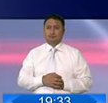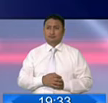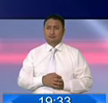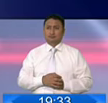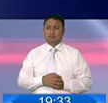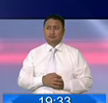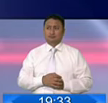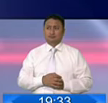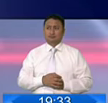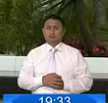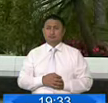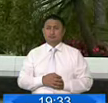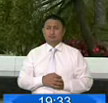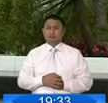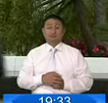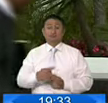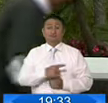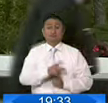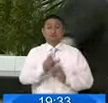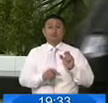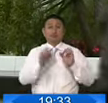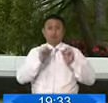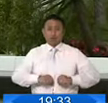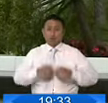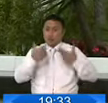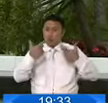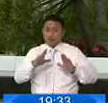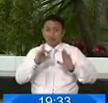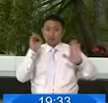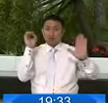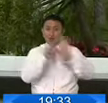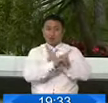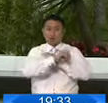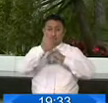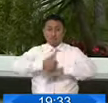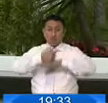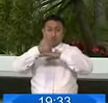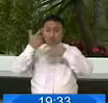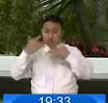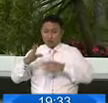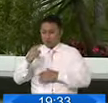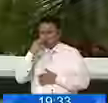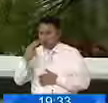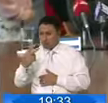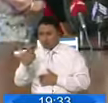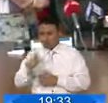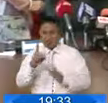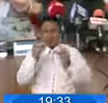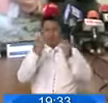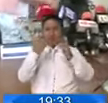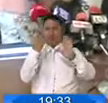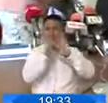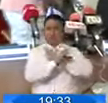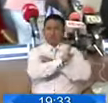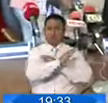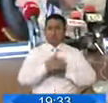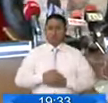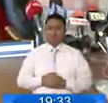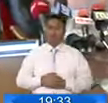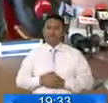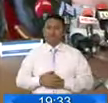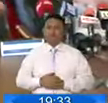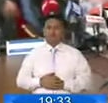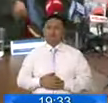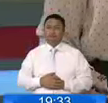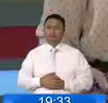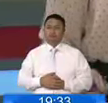www.maec.es la ciudadanía podrá poner al tanto a las autoridades de cualquier irregularidad informó héctor